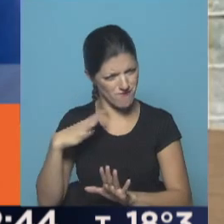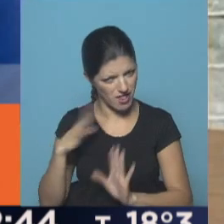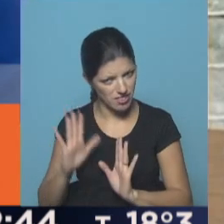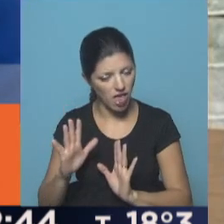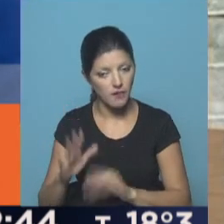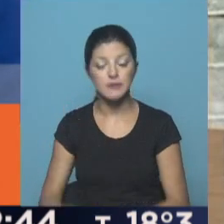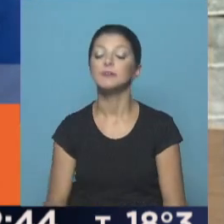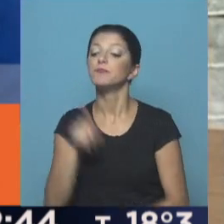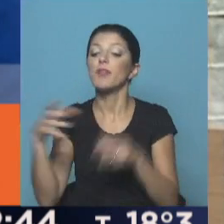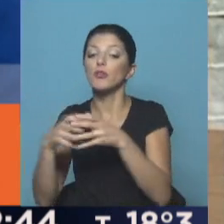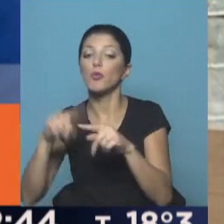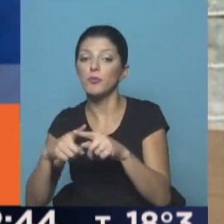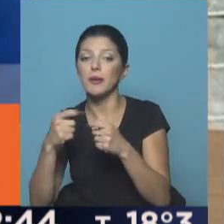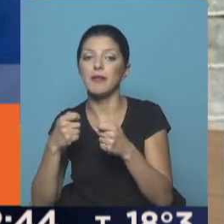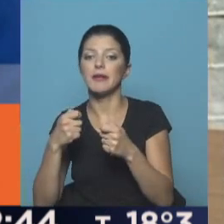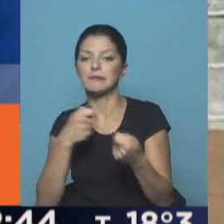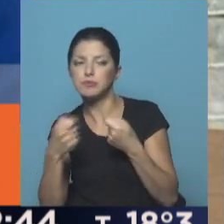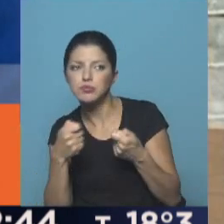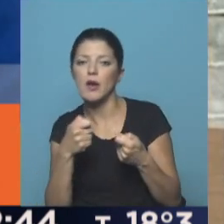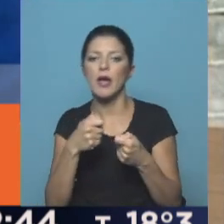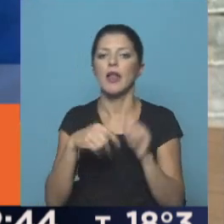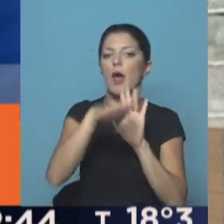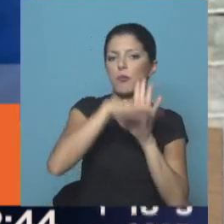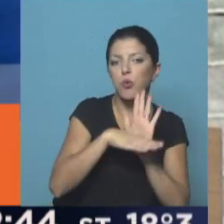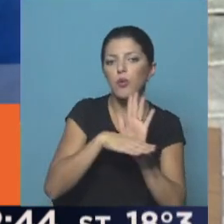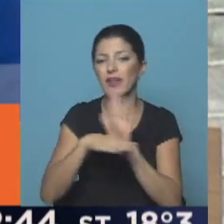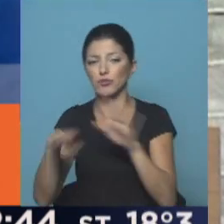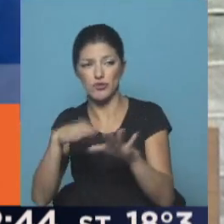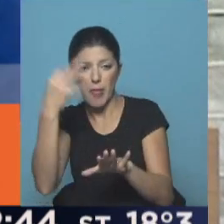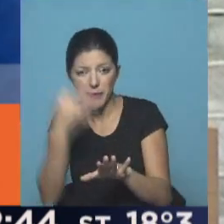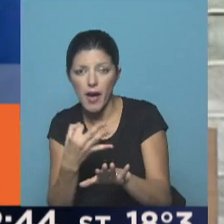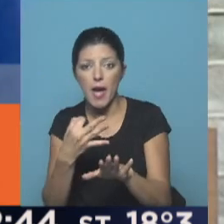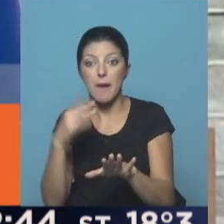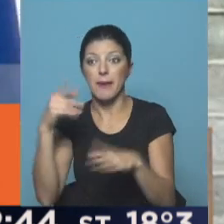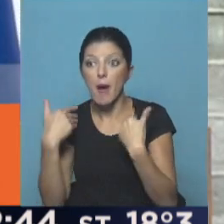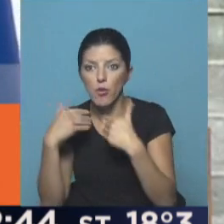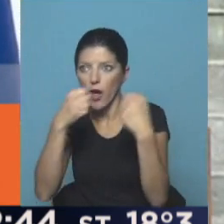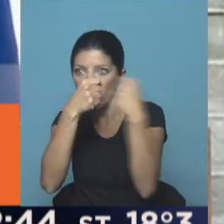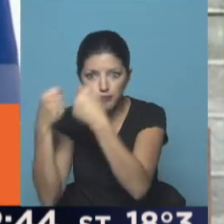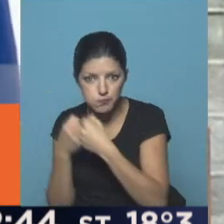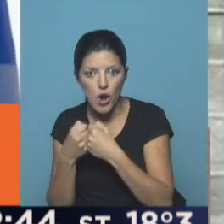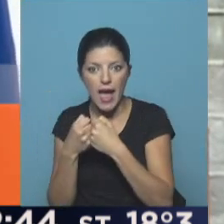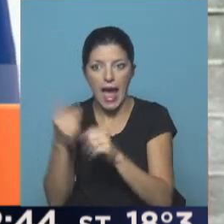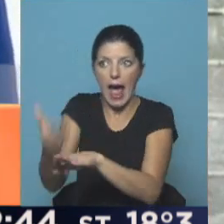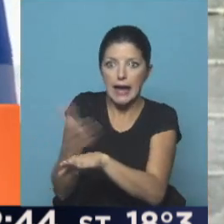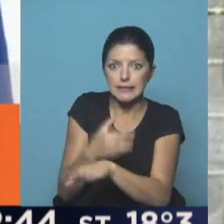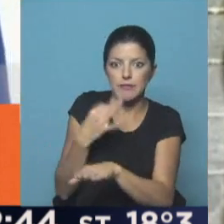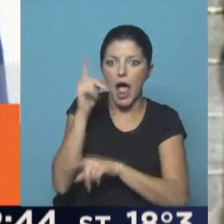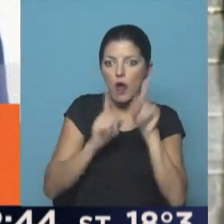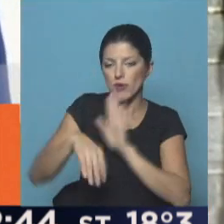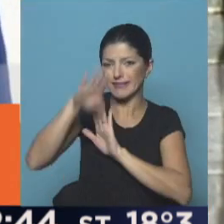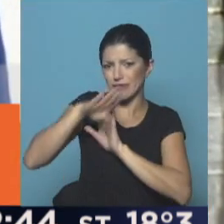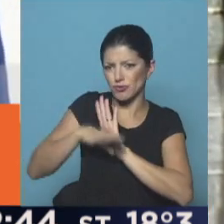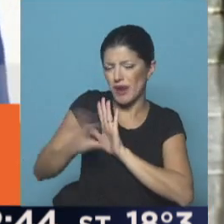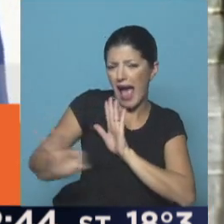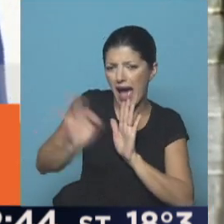también fue tensionar el orden establecido, tensionar la realidad. Para llegar al consenso hubo que romper estructuras durante